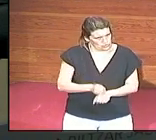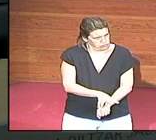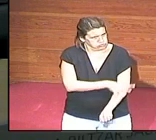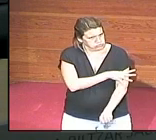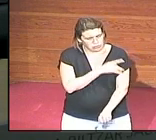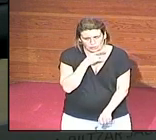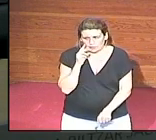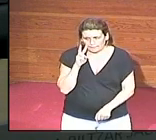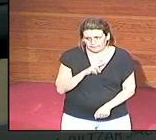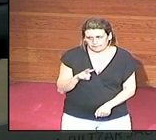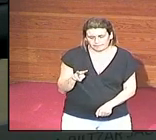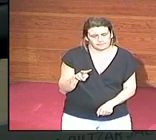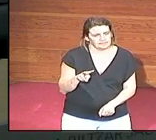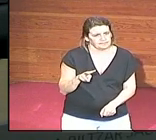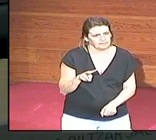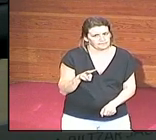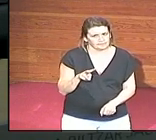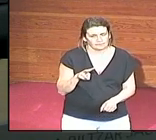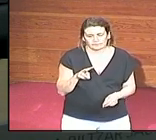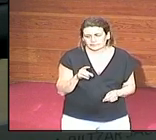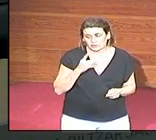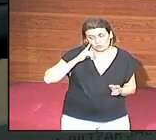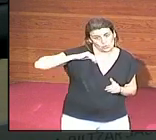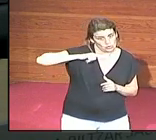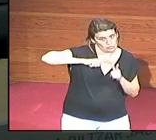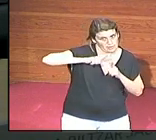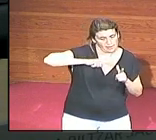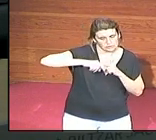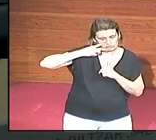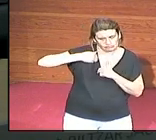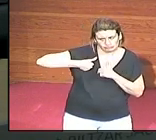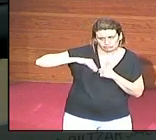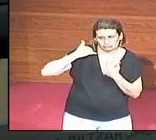La verdad que no he ido en estos últimos viajes, pero